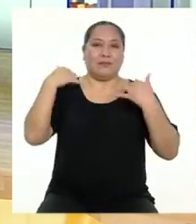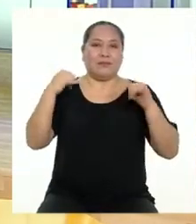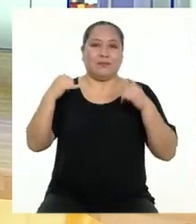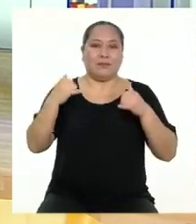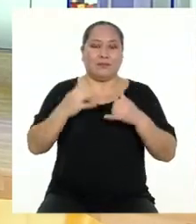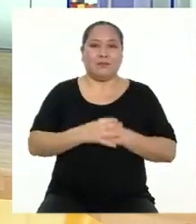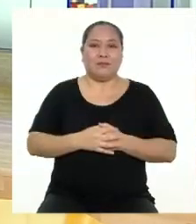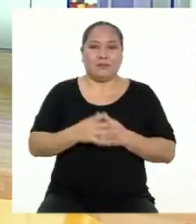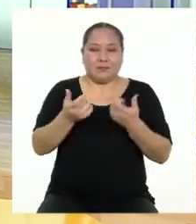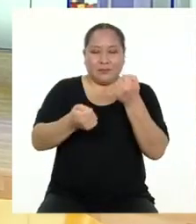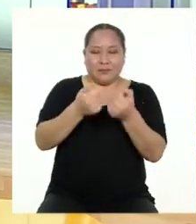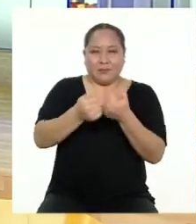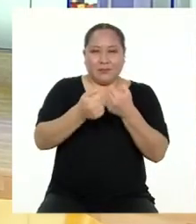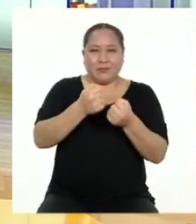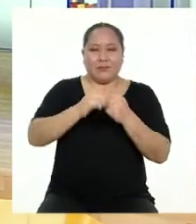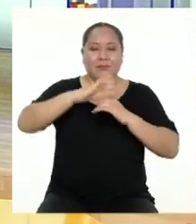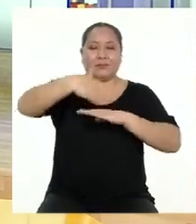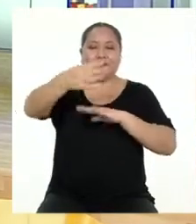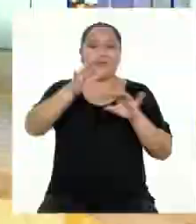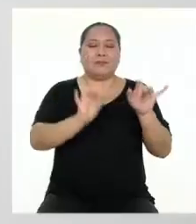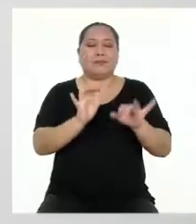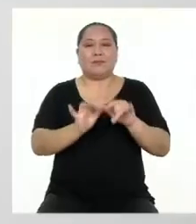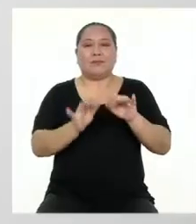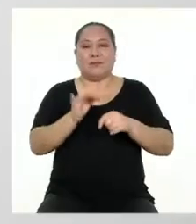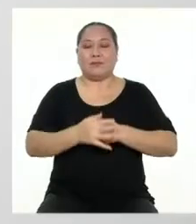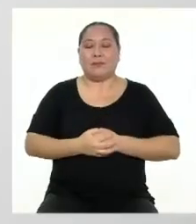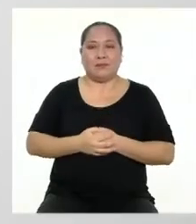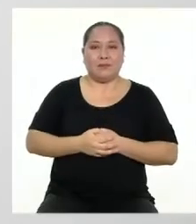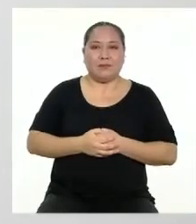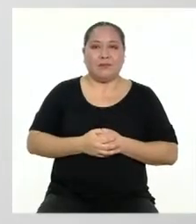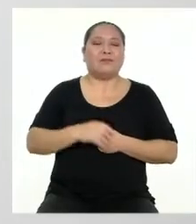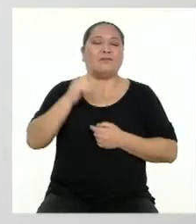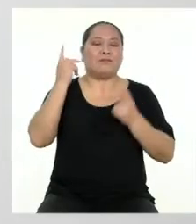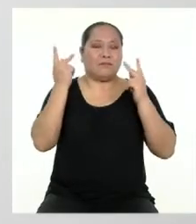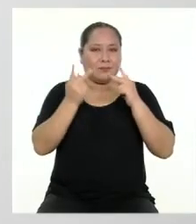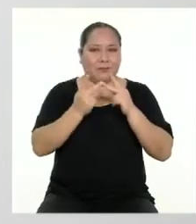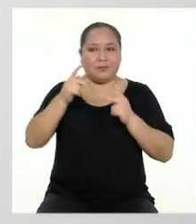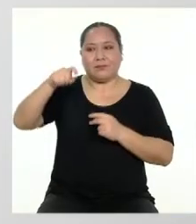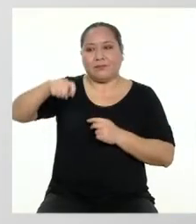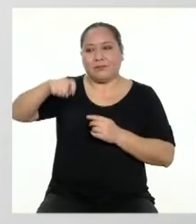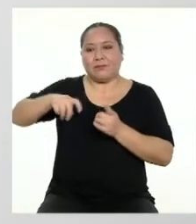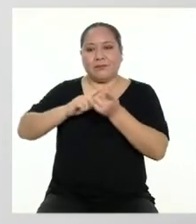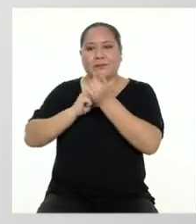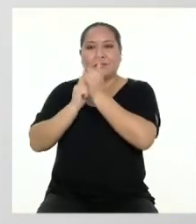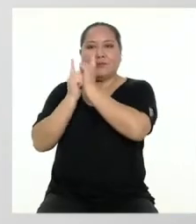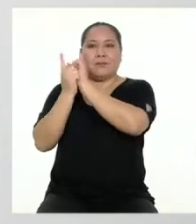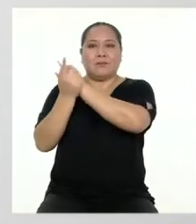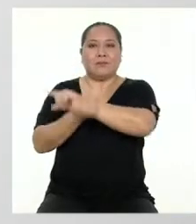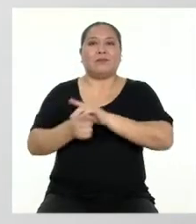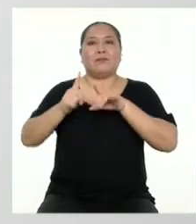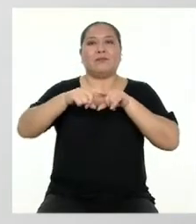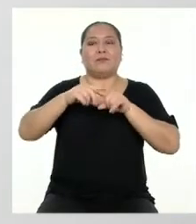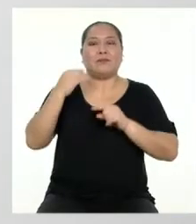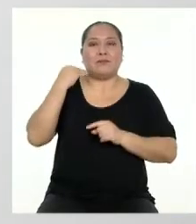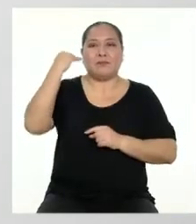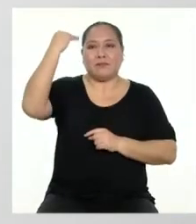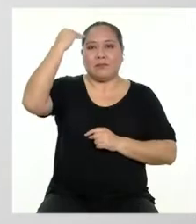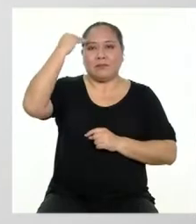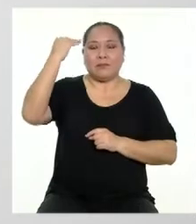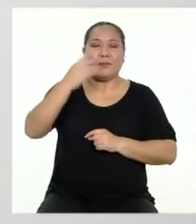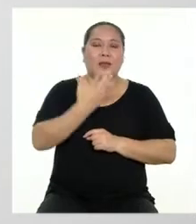en mi consola o en mi computadora. Exacto, las necesidades van cambiando dependiendo de la edad, la época